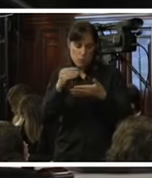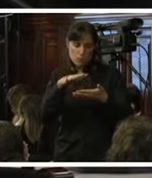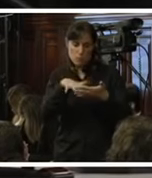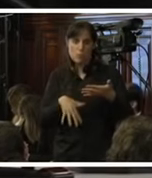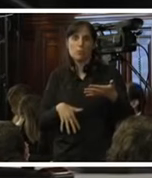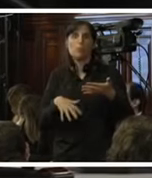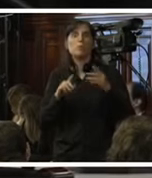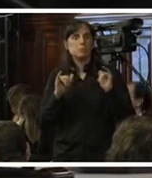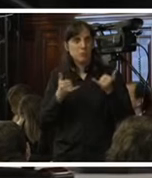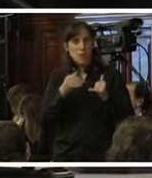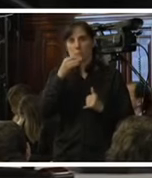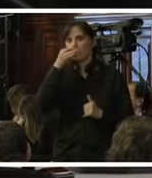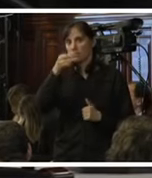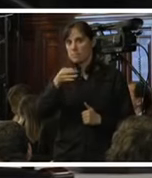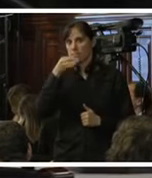dictado.